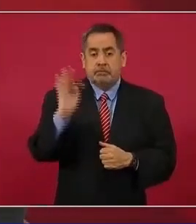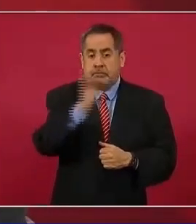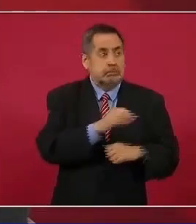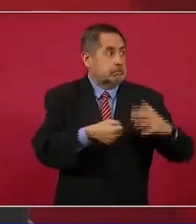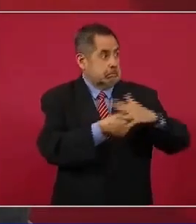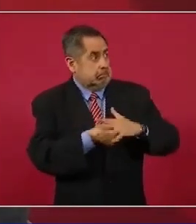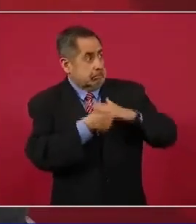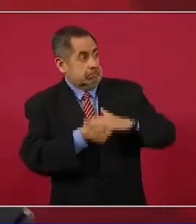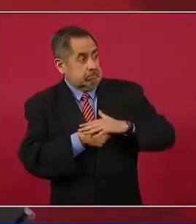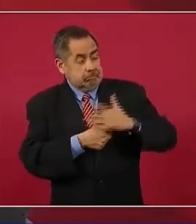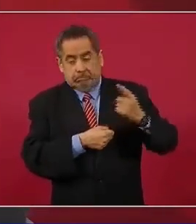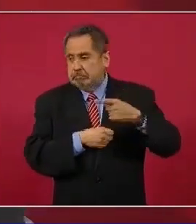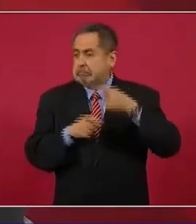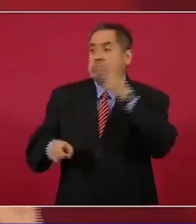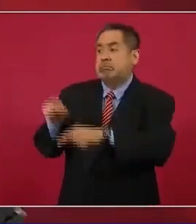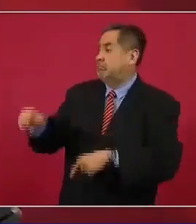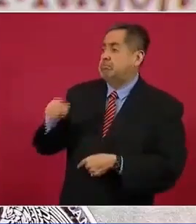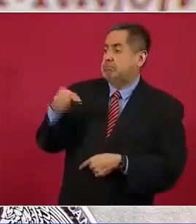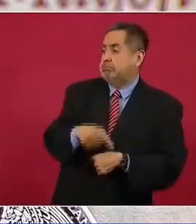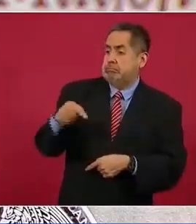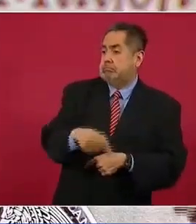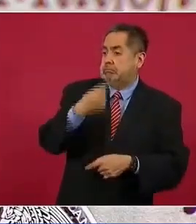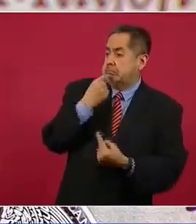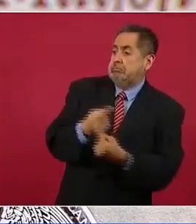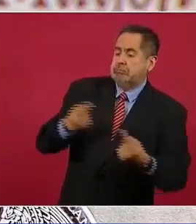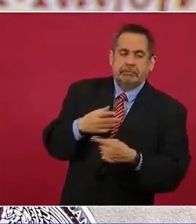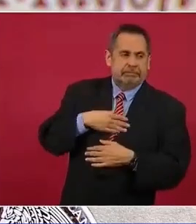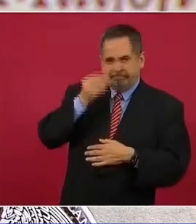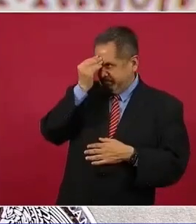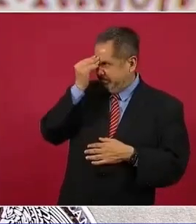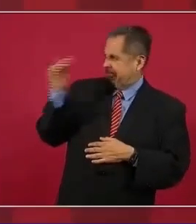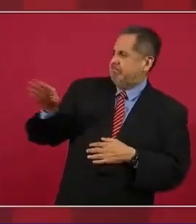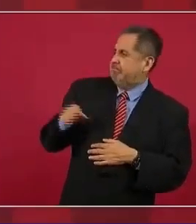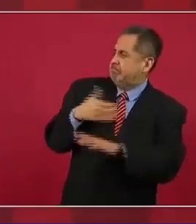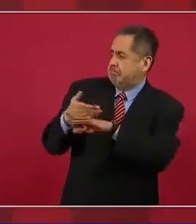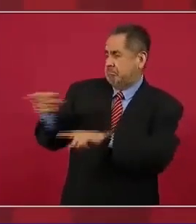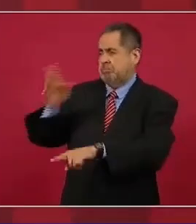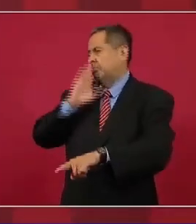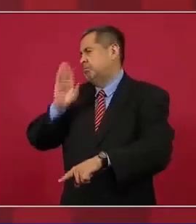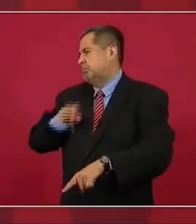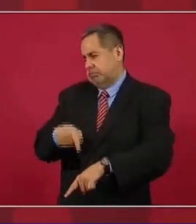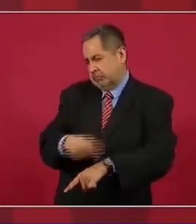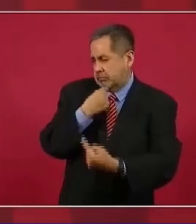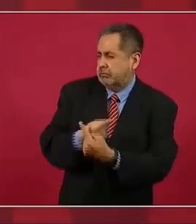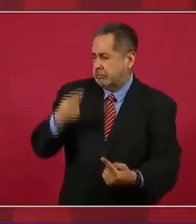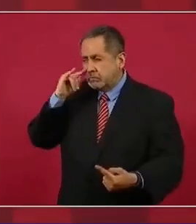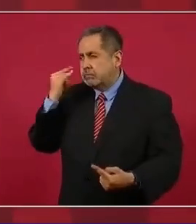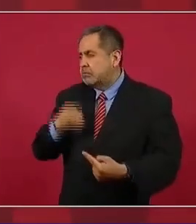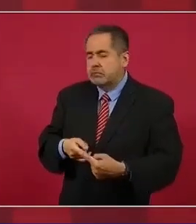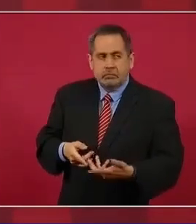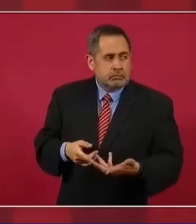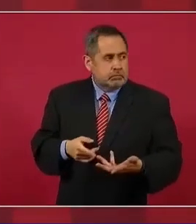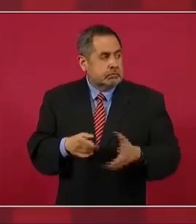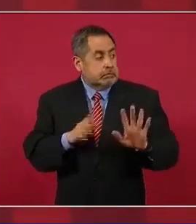presión social o por interés de grupo uno empezara a dispersar el